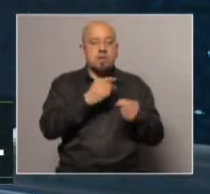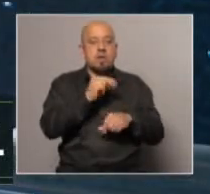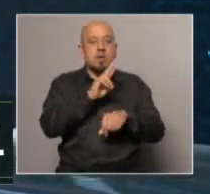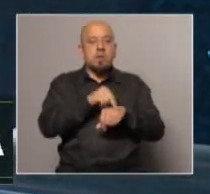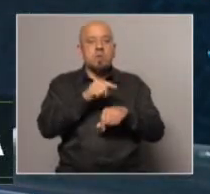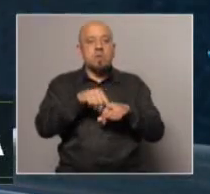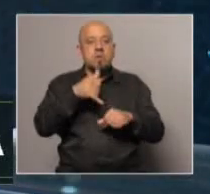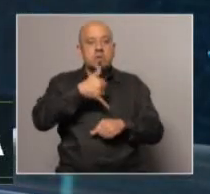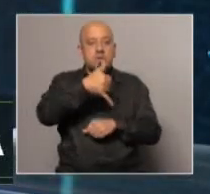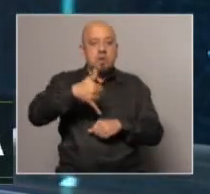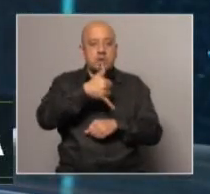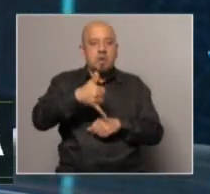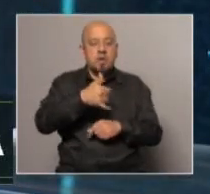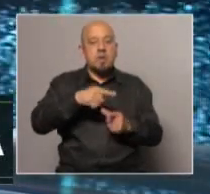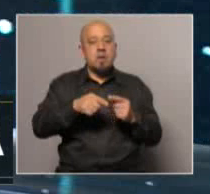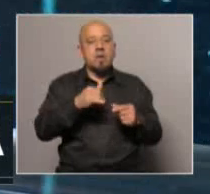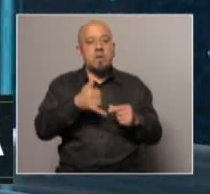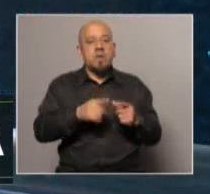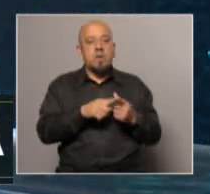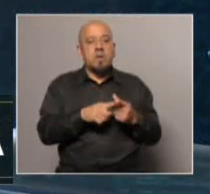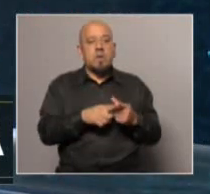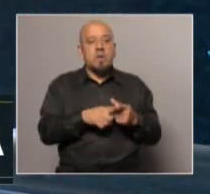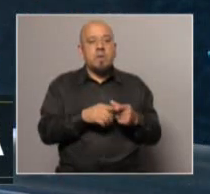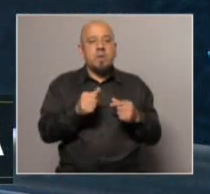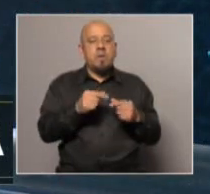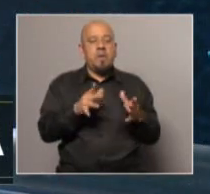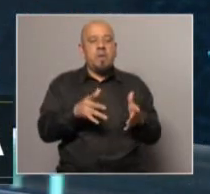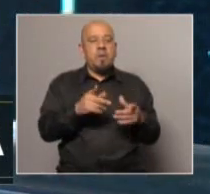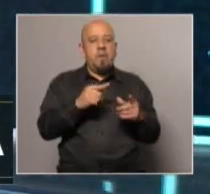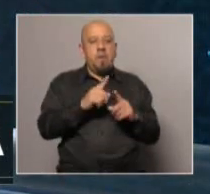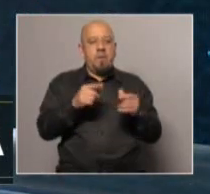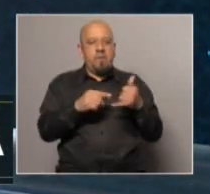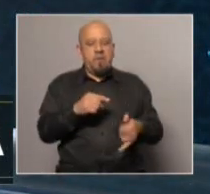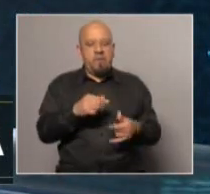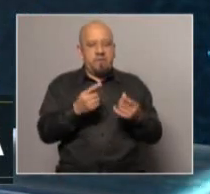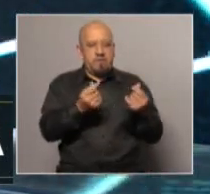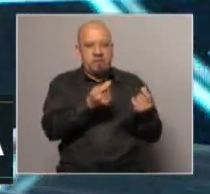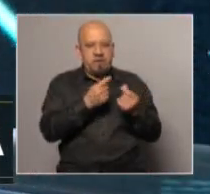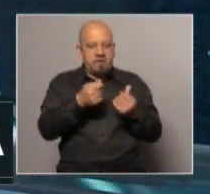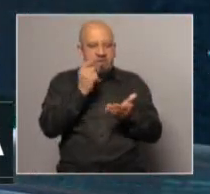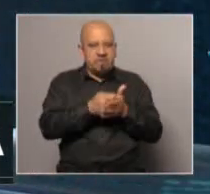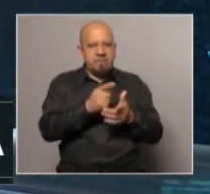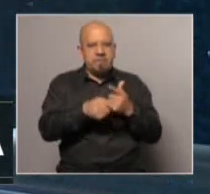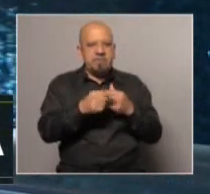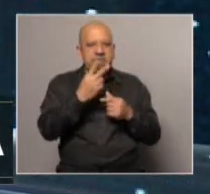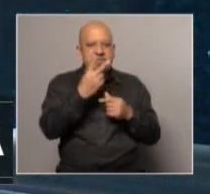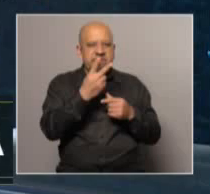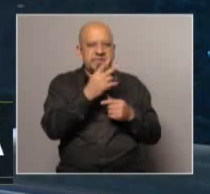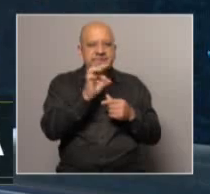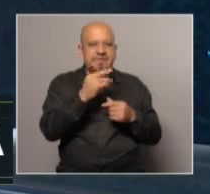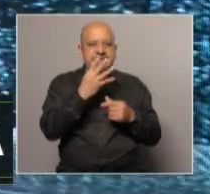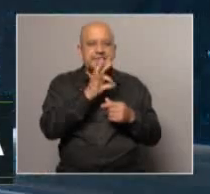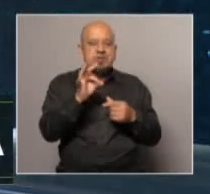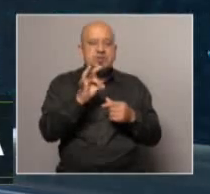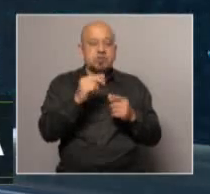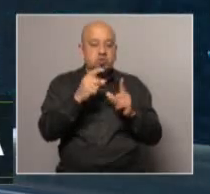utilizan estos aceites. La enorme mayoría tienen que utilizar los aceites artesanales porque no tienen el dinero para pagar de repente